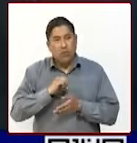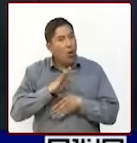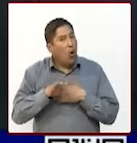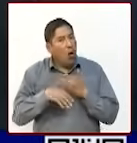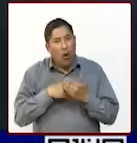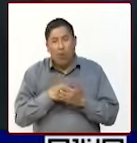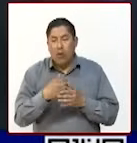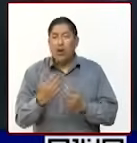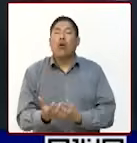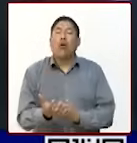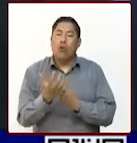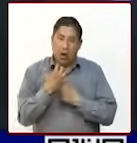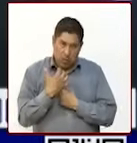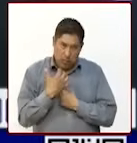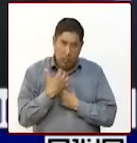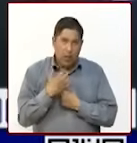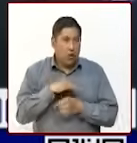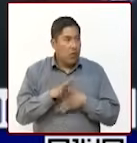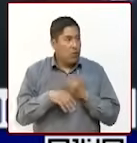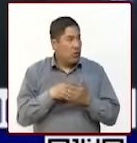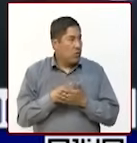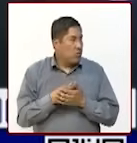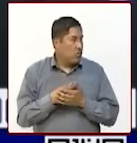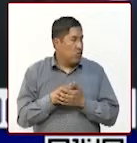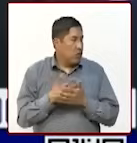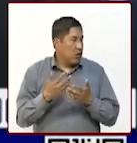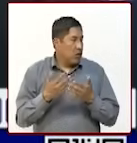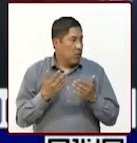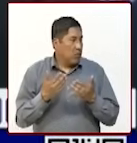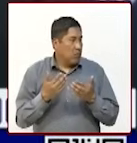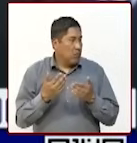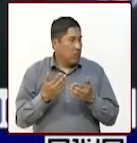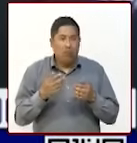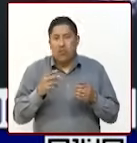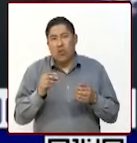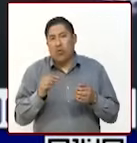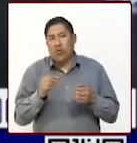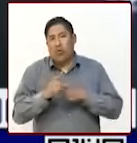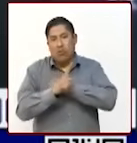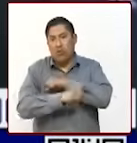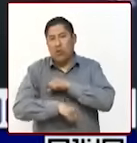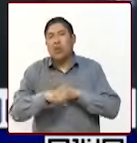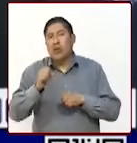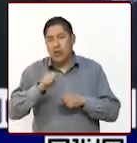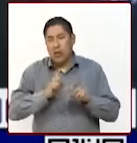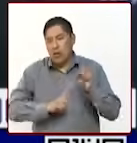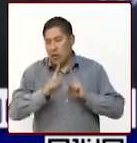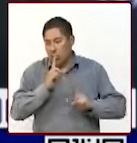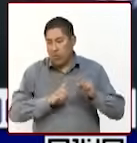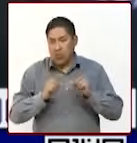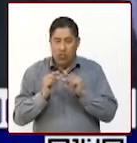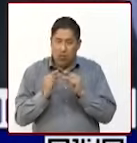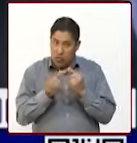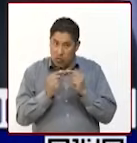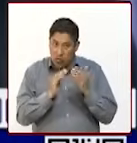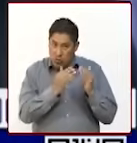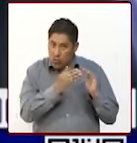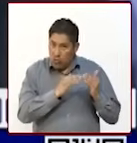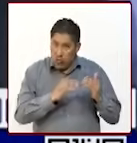de carácter obligatorio, ¿no? Todos de carácter. No necesitamos multas, pero sí en algunos sindicatos han